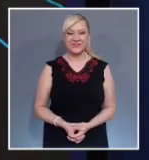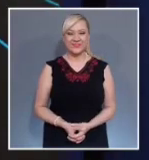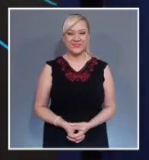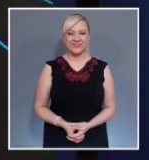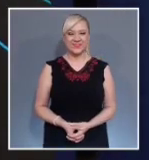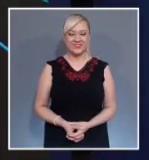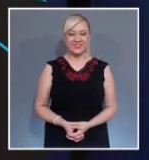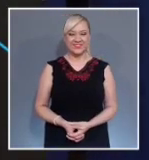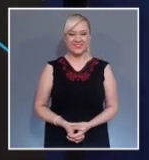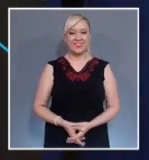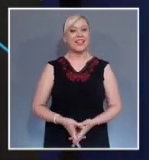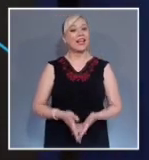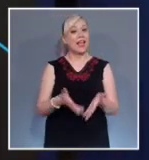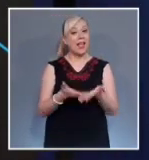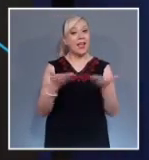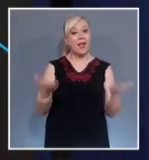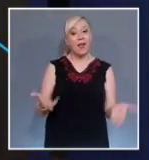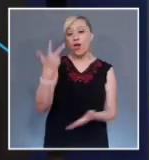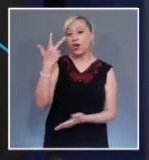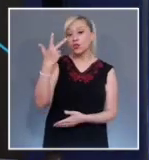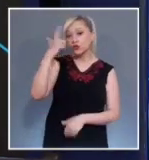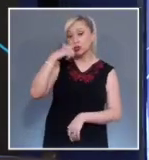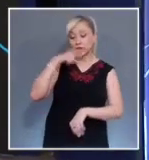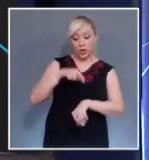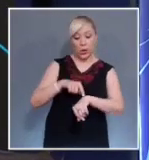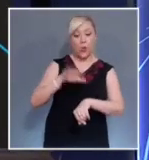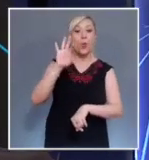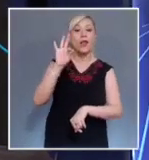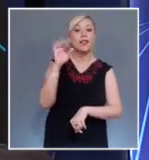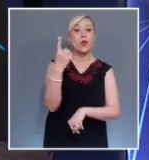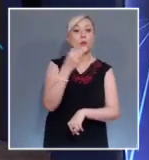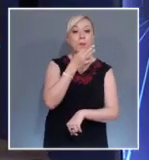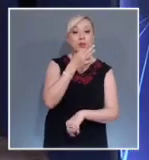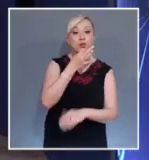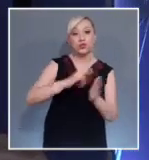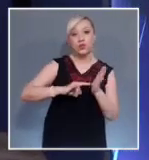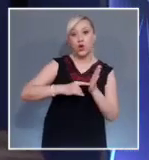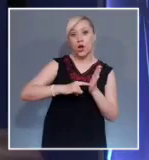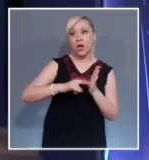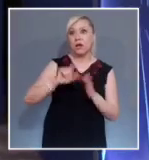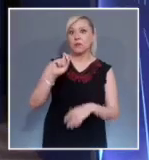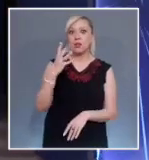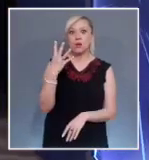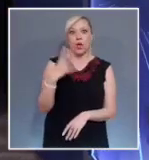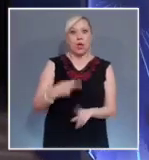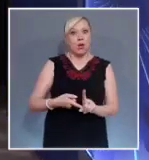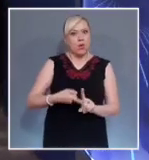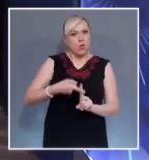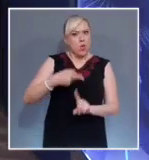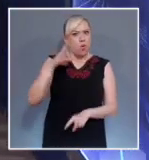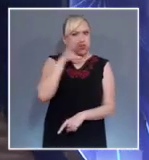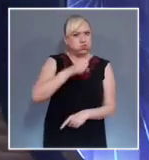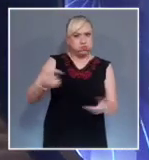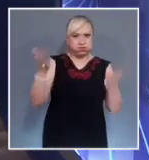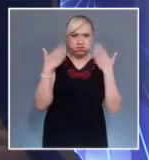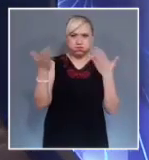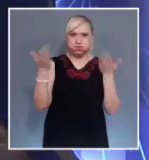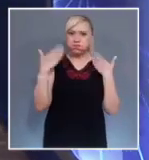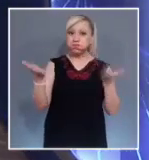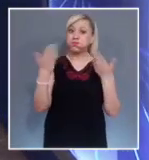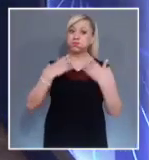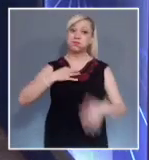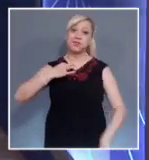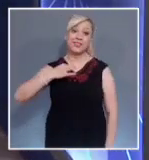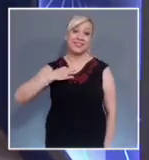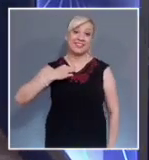son en este momento las ocho de la noche con cuarenta y un minutos veinticuatro grados la temperatura a estas horas de la noche Vámonos a